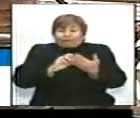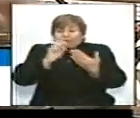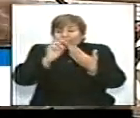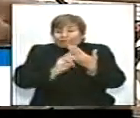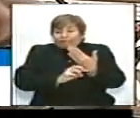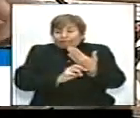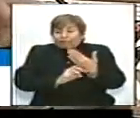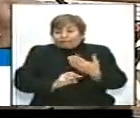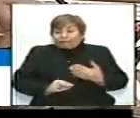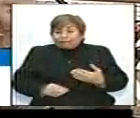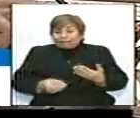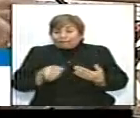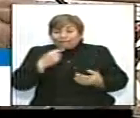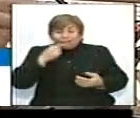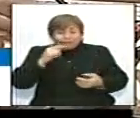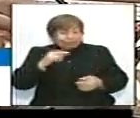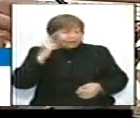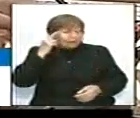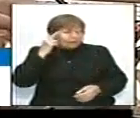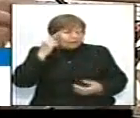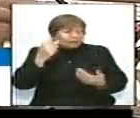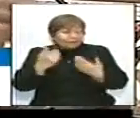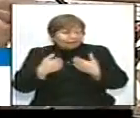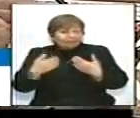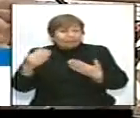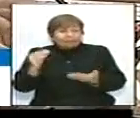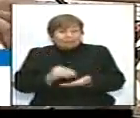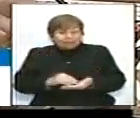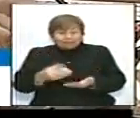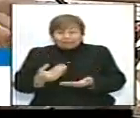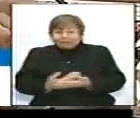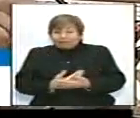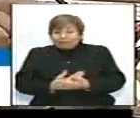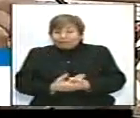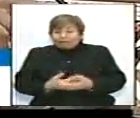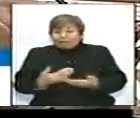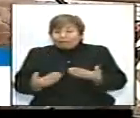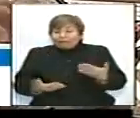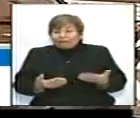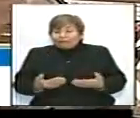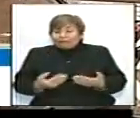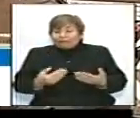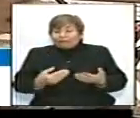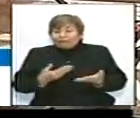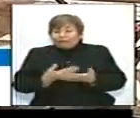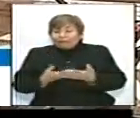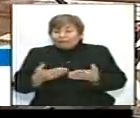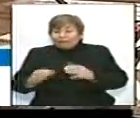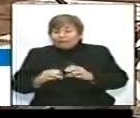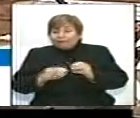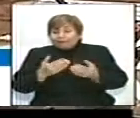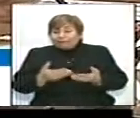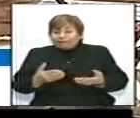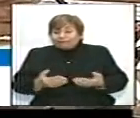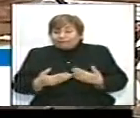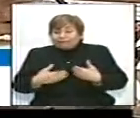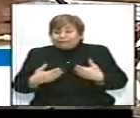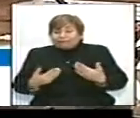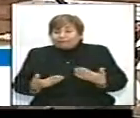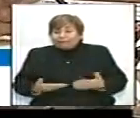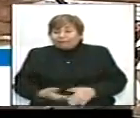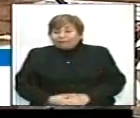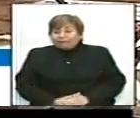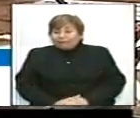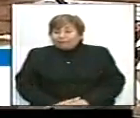servicios básicos. Y es por eso que hemos nuevamente dado digamos, como que acortar los plazos para poder ejecutar rápidamente los